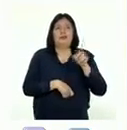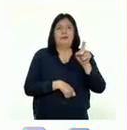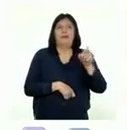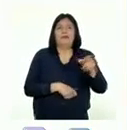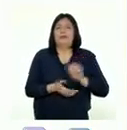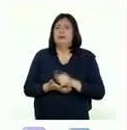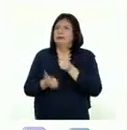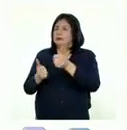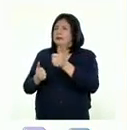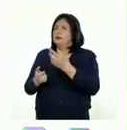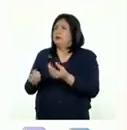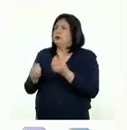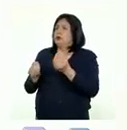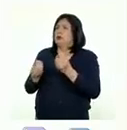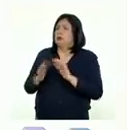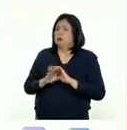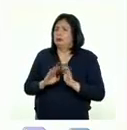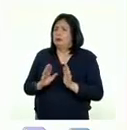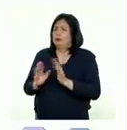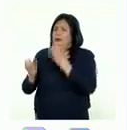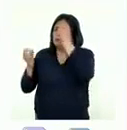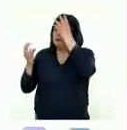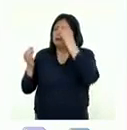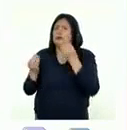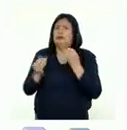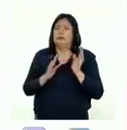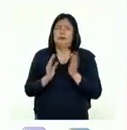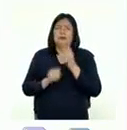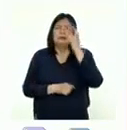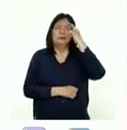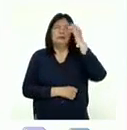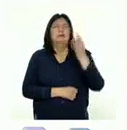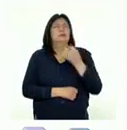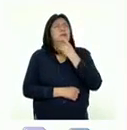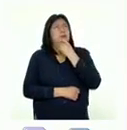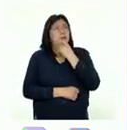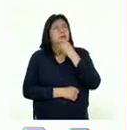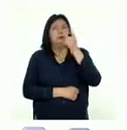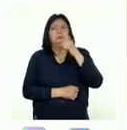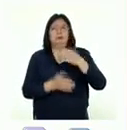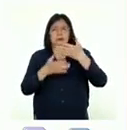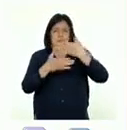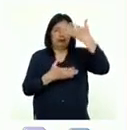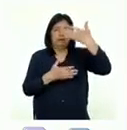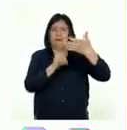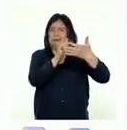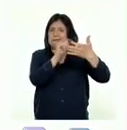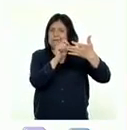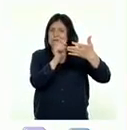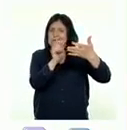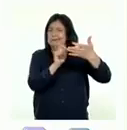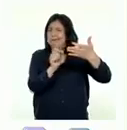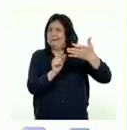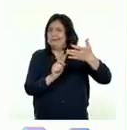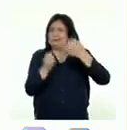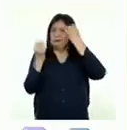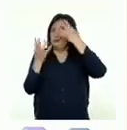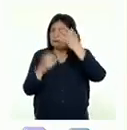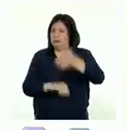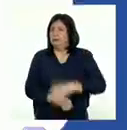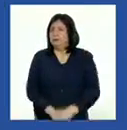bien. ¿Cómo vamos a organizar esa información? Creo que sería muy útil una ficha donde registremos la